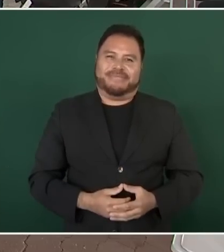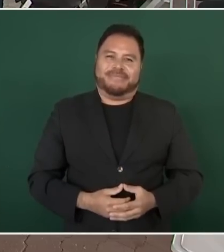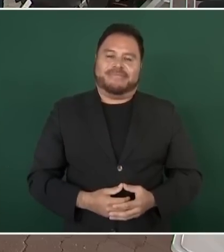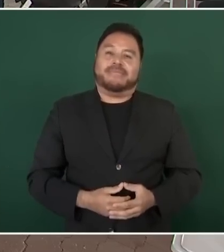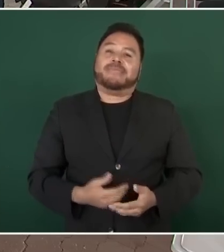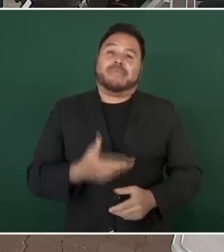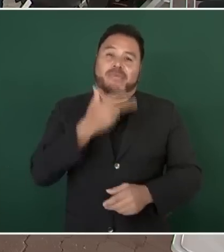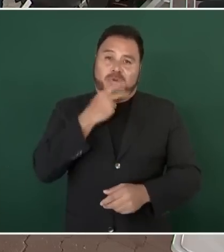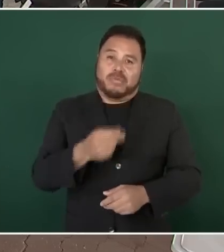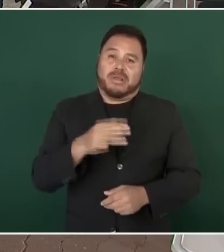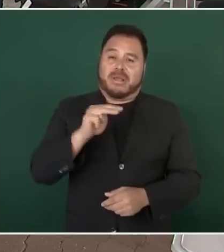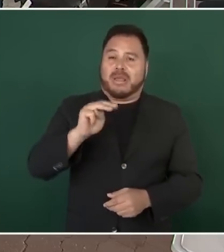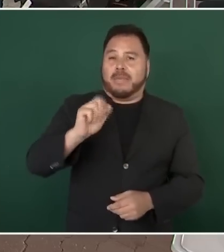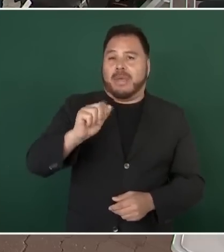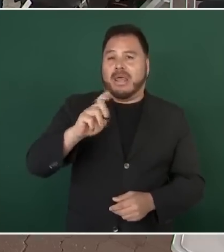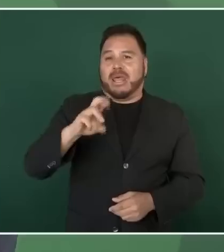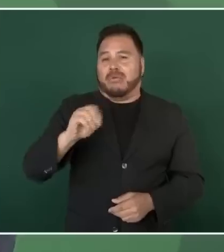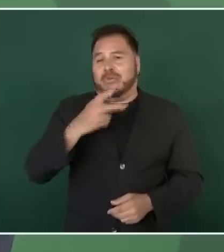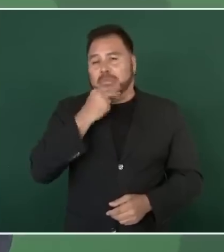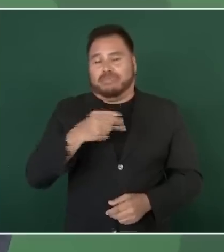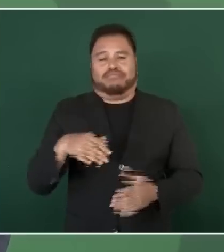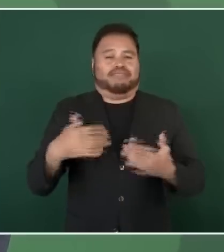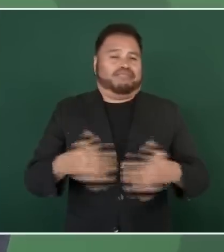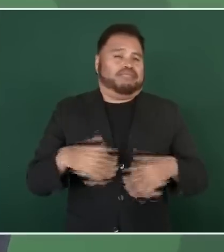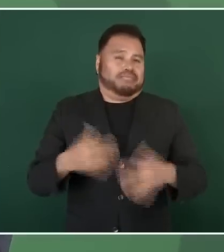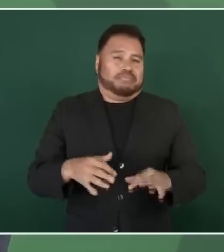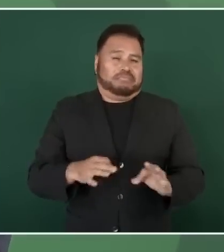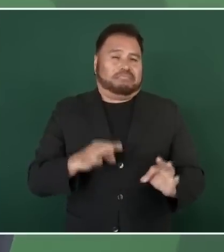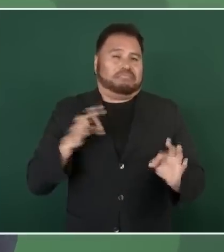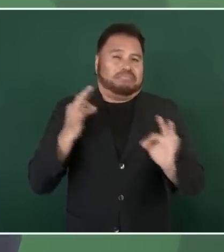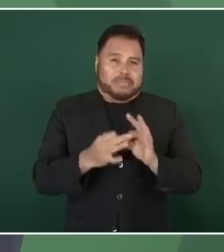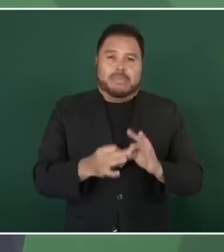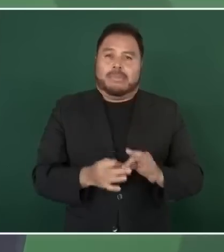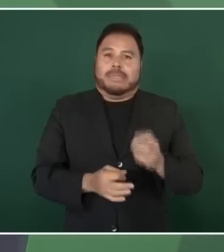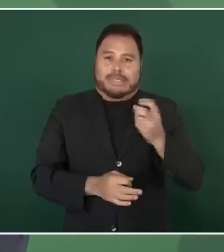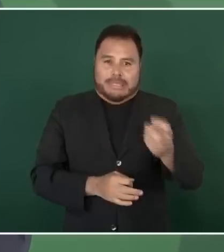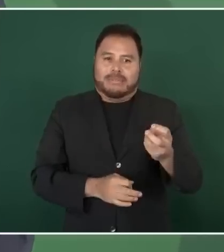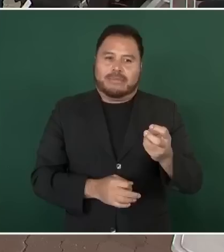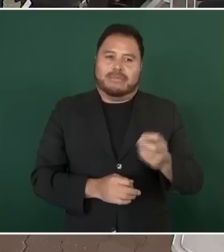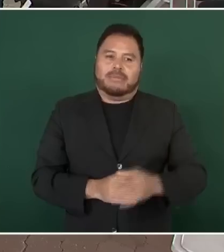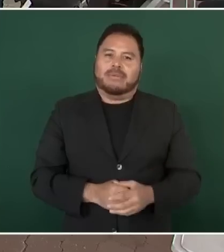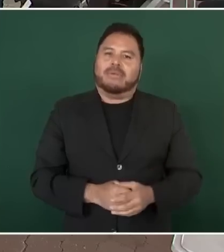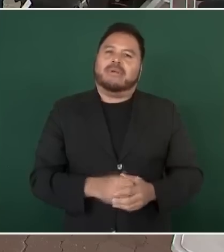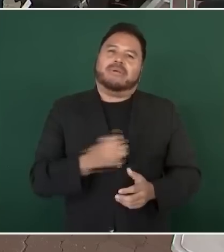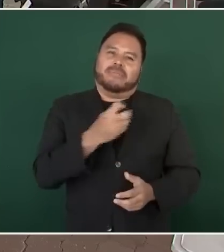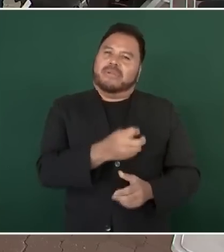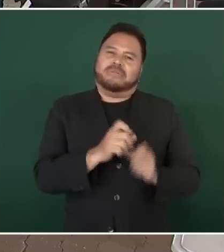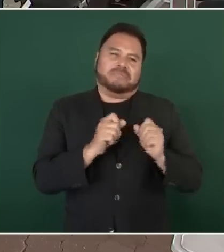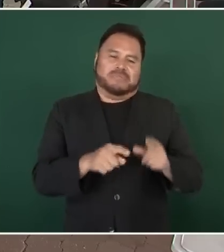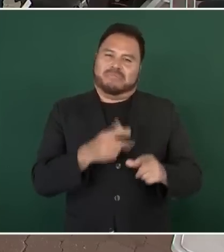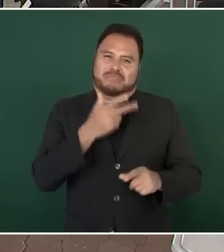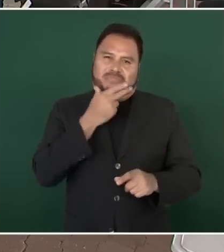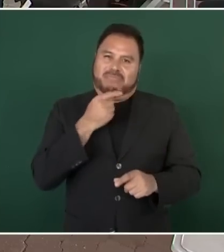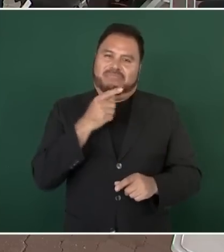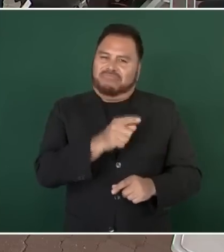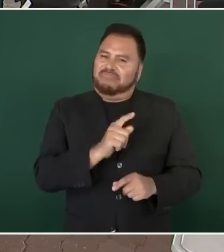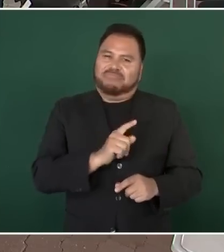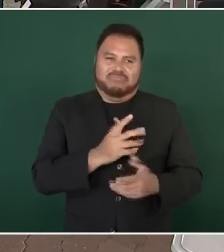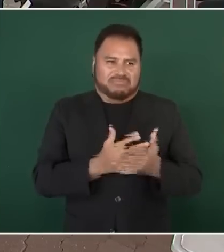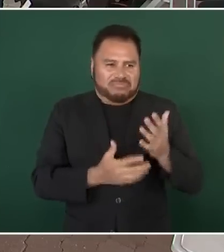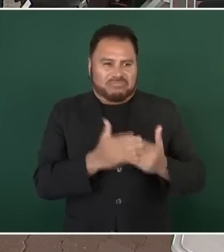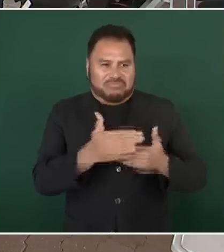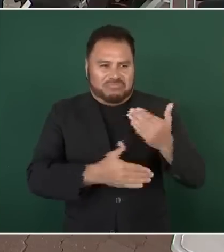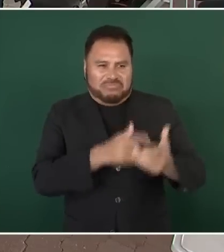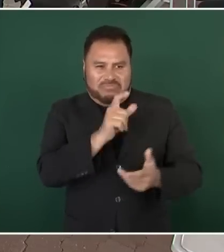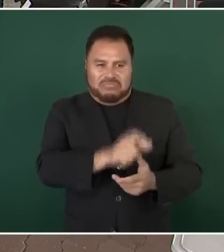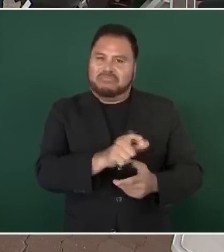Madero era un hombre excepcional, por eso es el apóstol de nuestra democracia. La revolución maderista